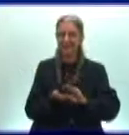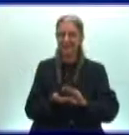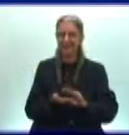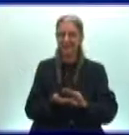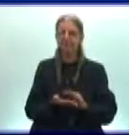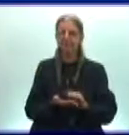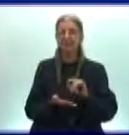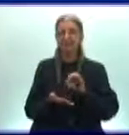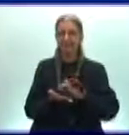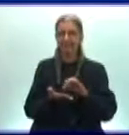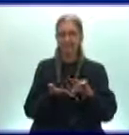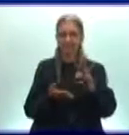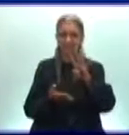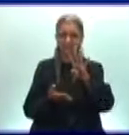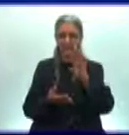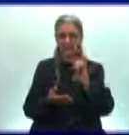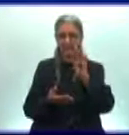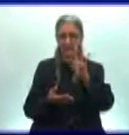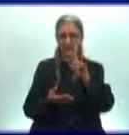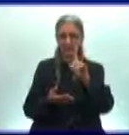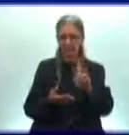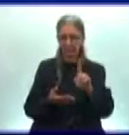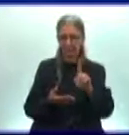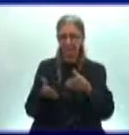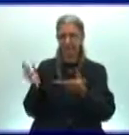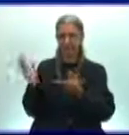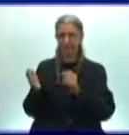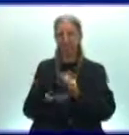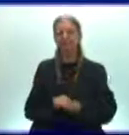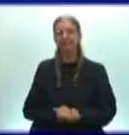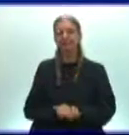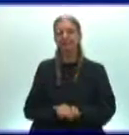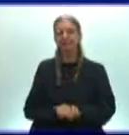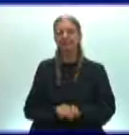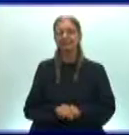aparece en las páginas 40 y 41.